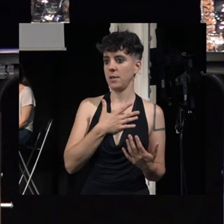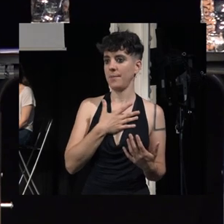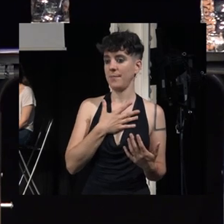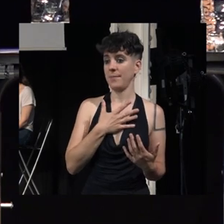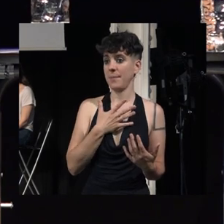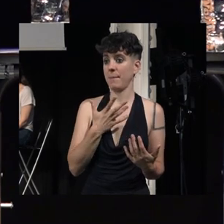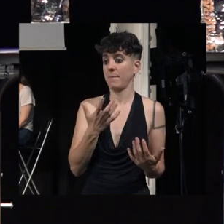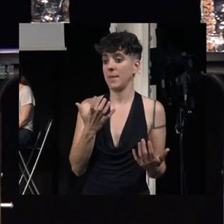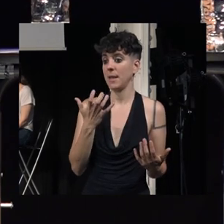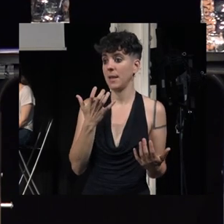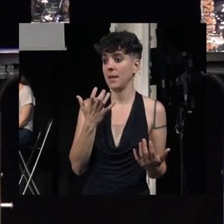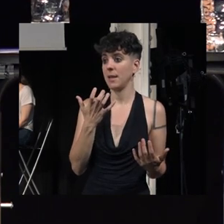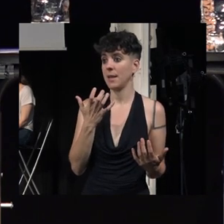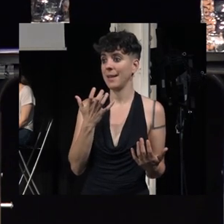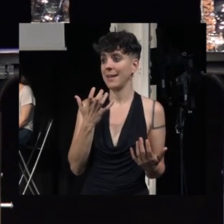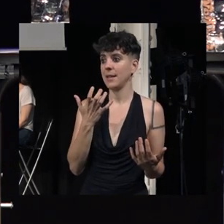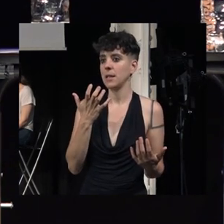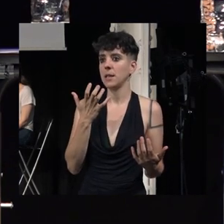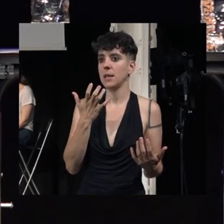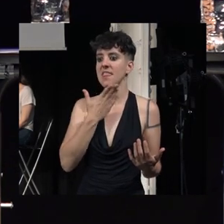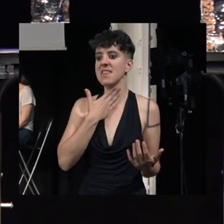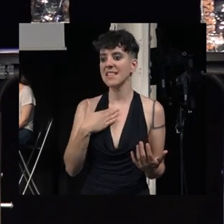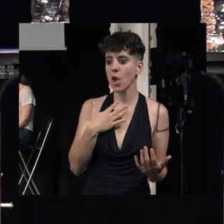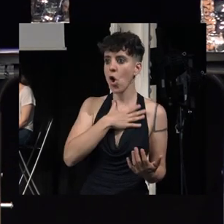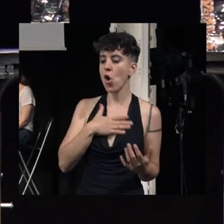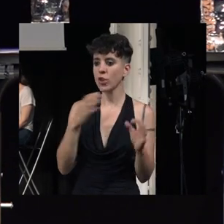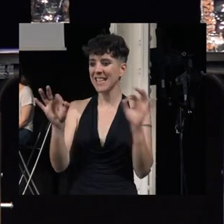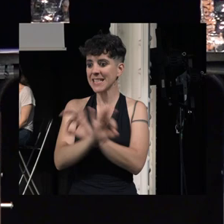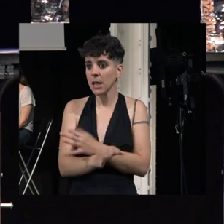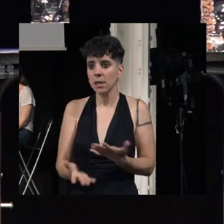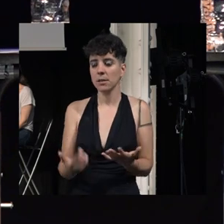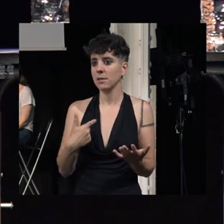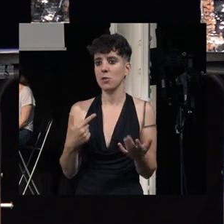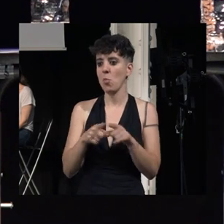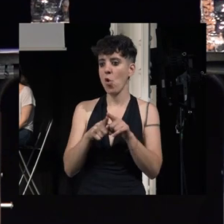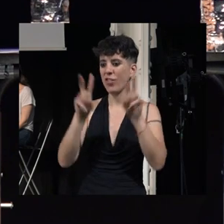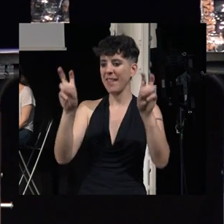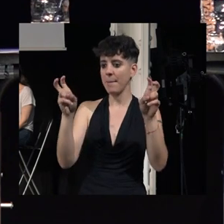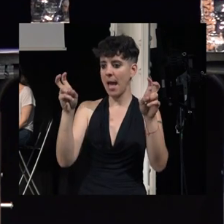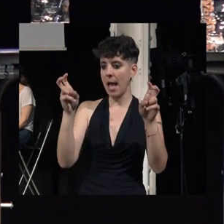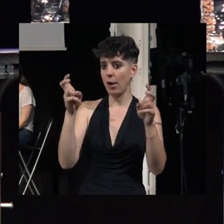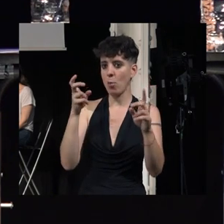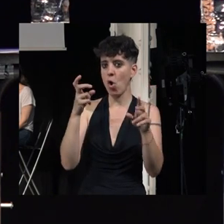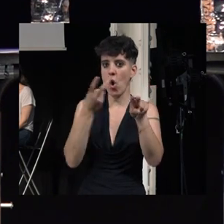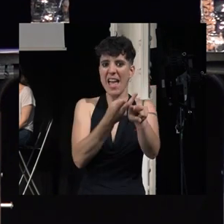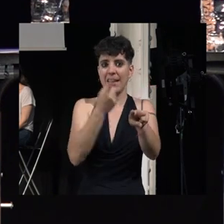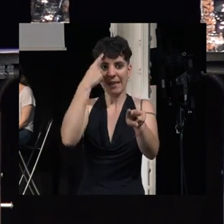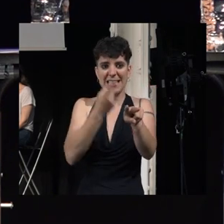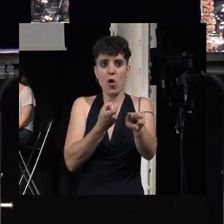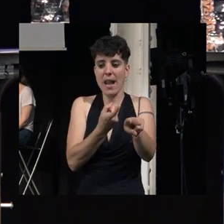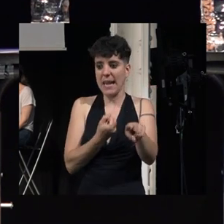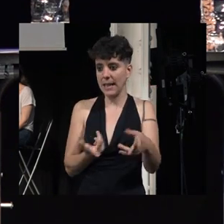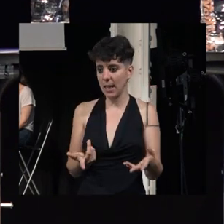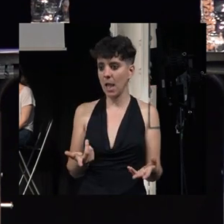deseo, sin el goce. O sea, ya es una cuestión casi psicoanalítica, vamos. Es una cuestión de que